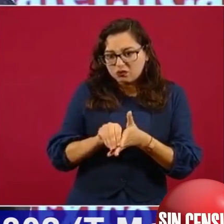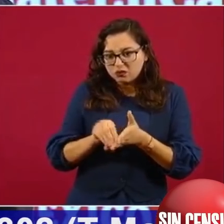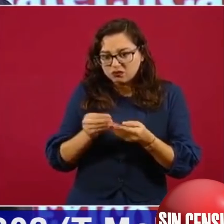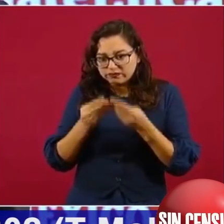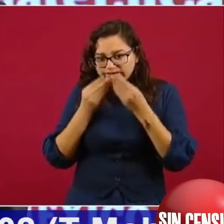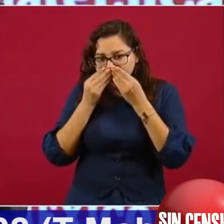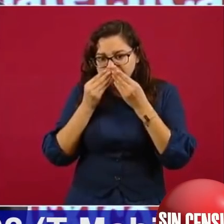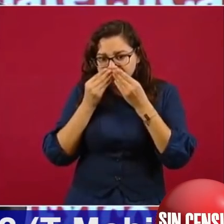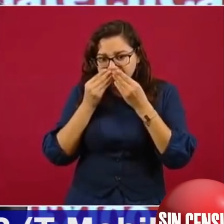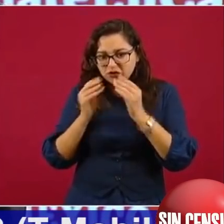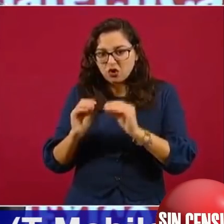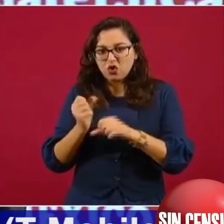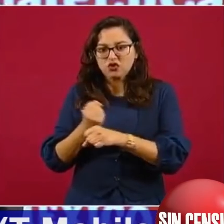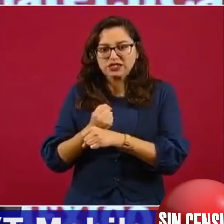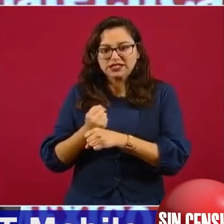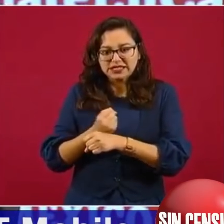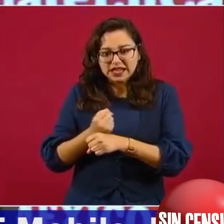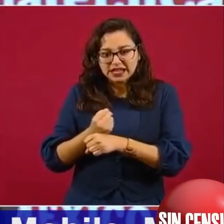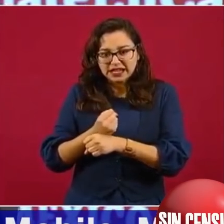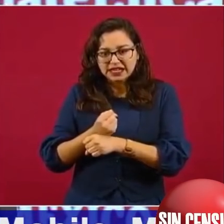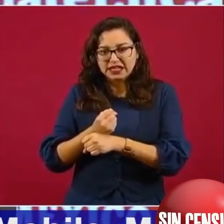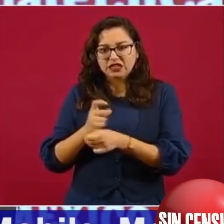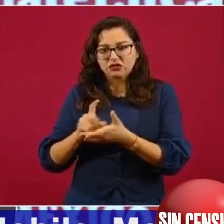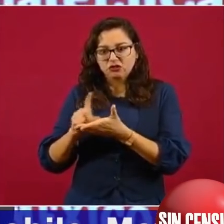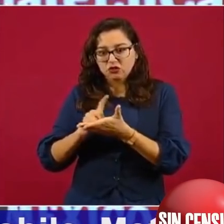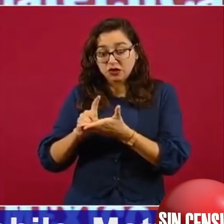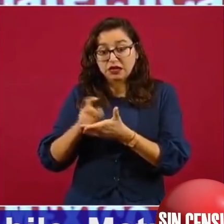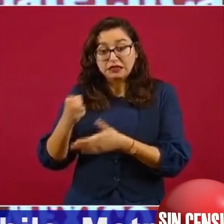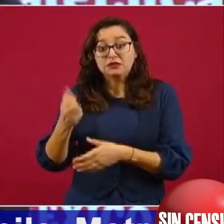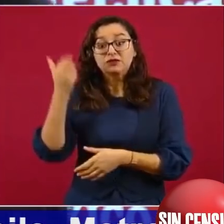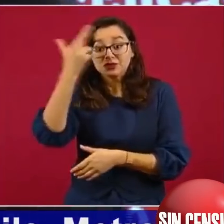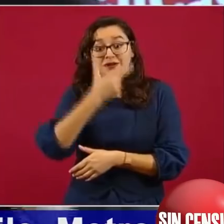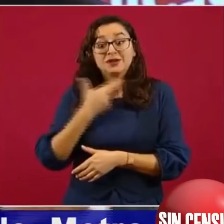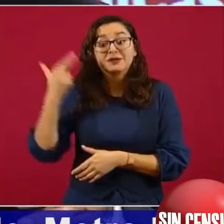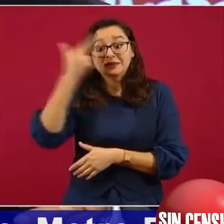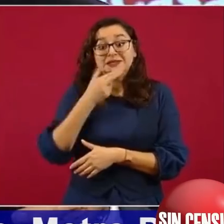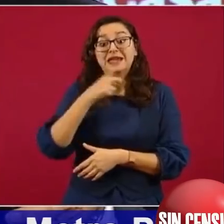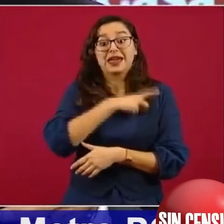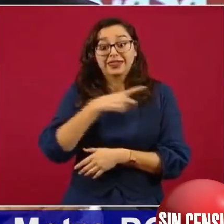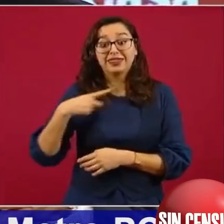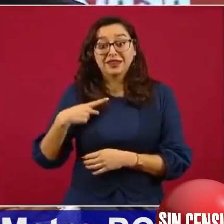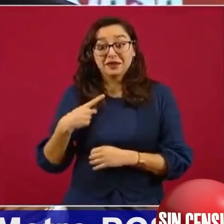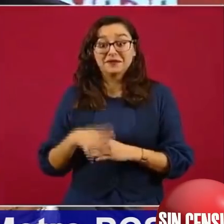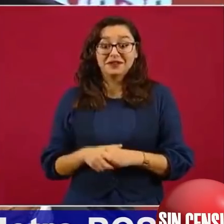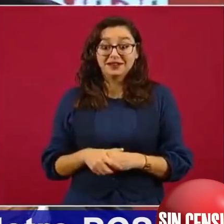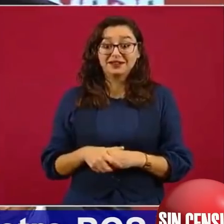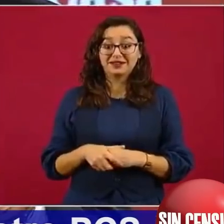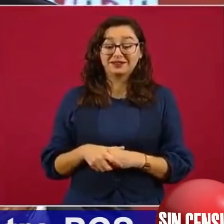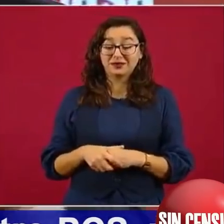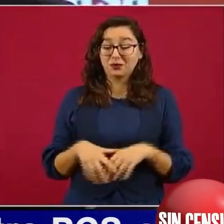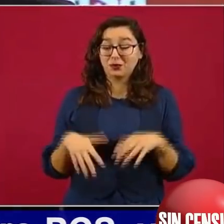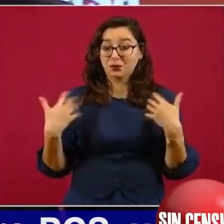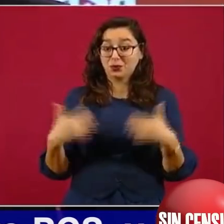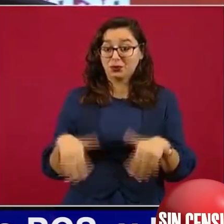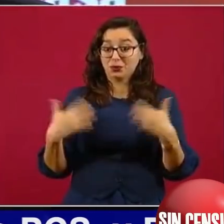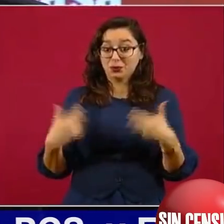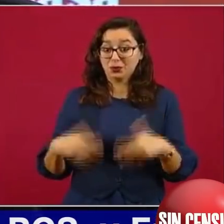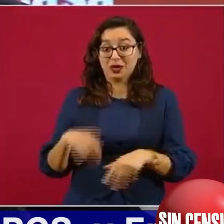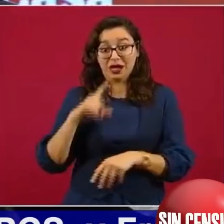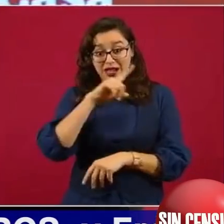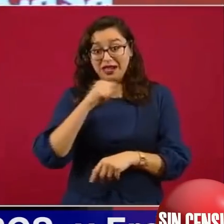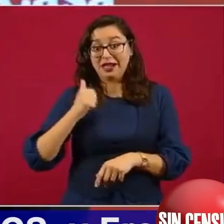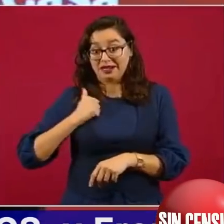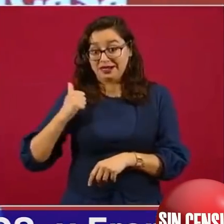o residuos de sangre o residuos de droga. Entonces, allá hacen esa